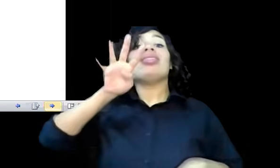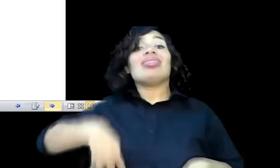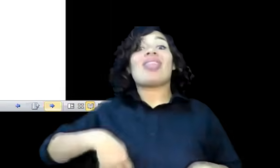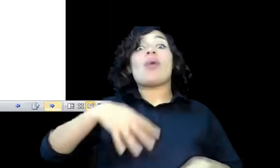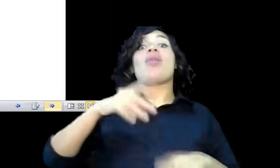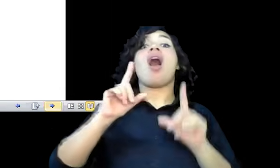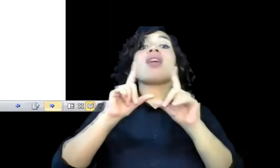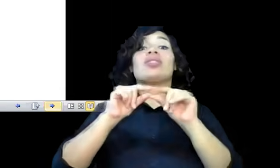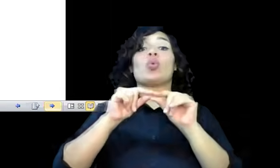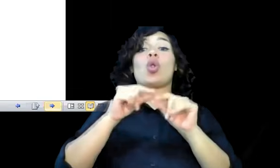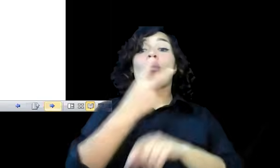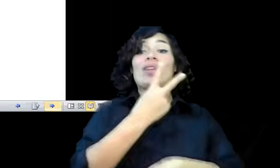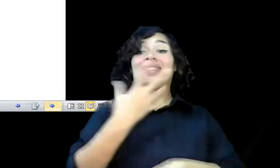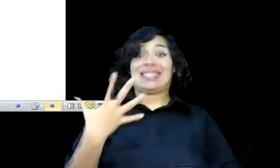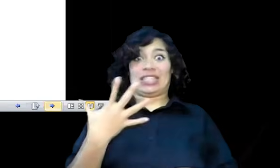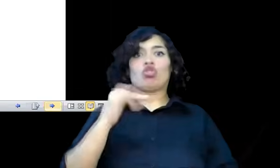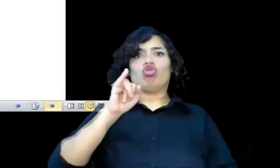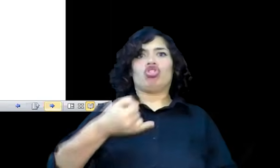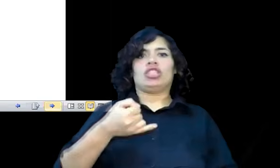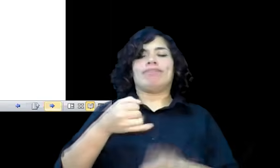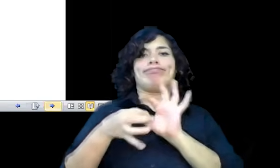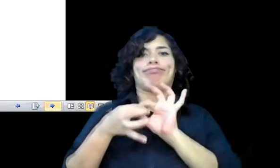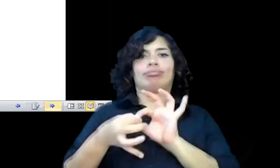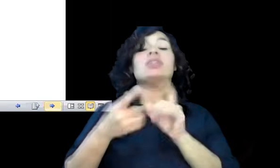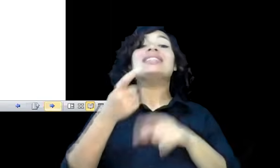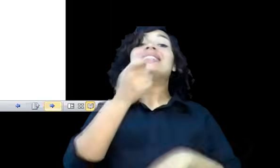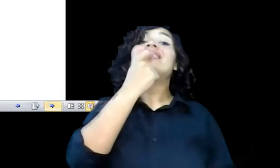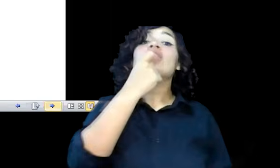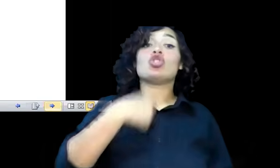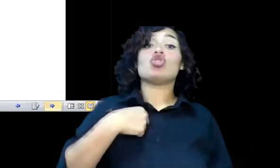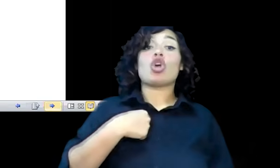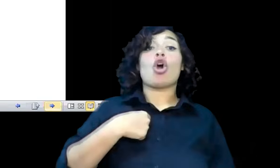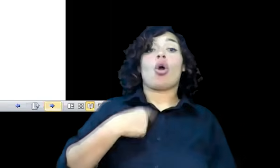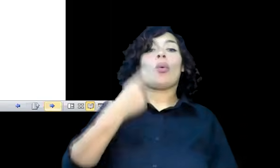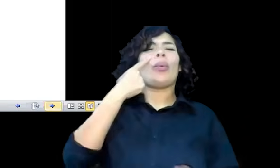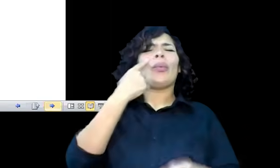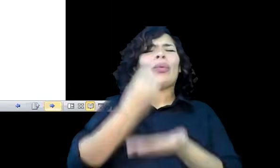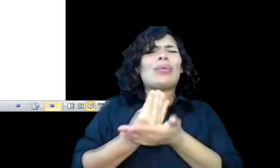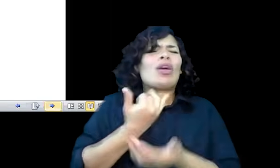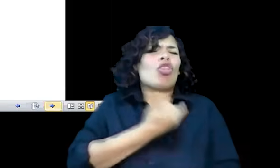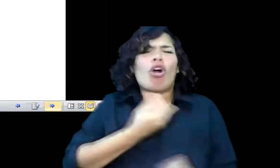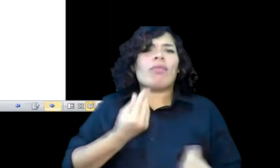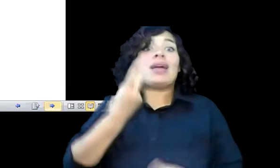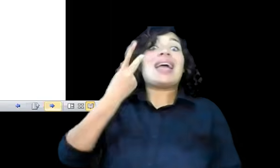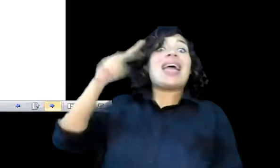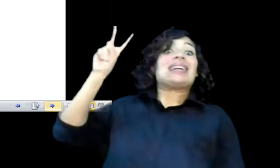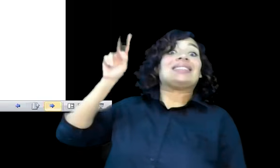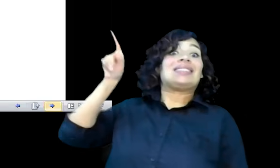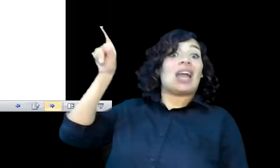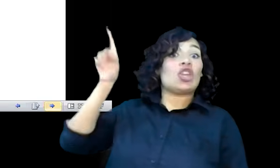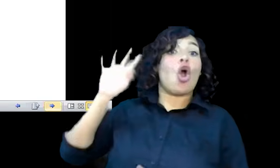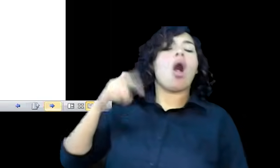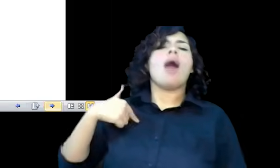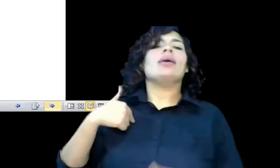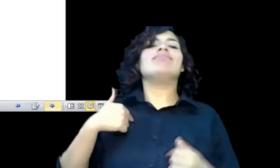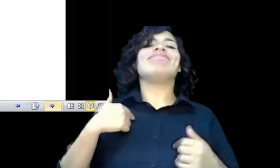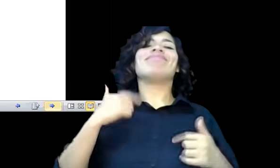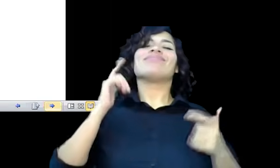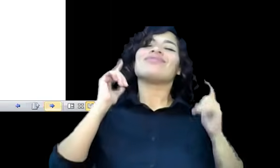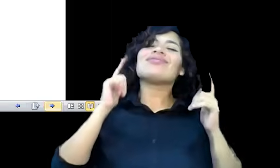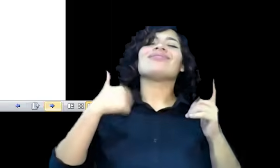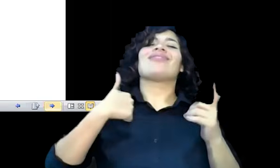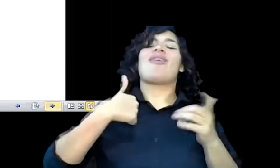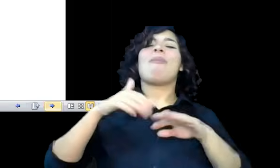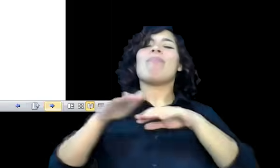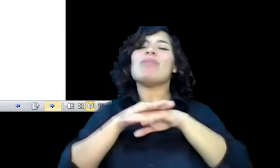artículo 25. Y si yo soy residente en el exterior, no voy a gozar de mínimo no imponible y voy